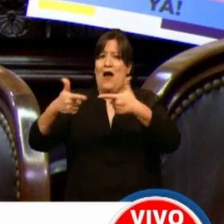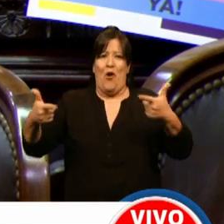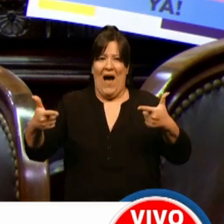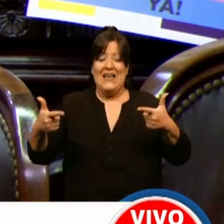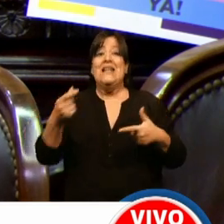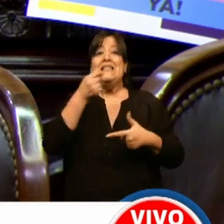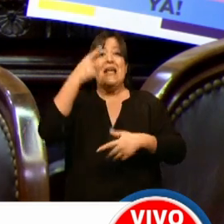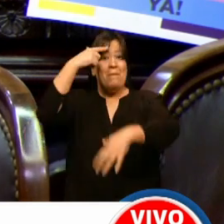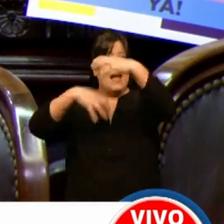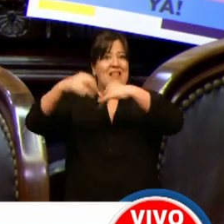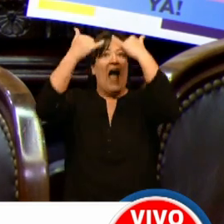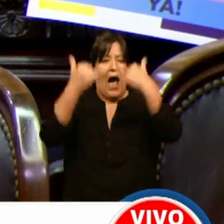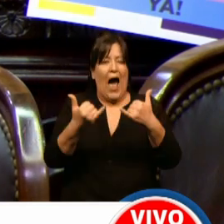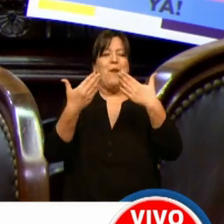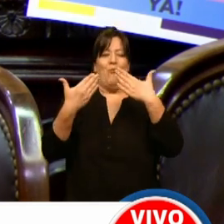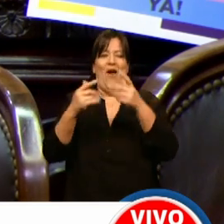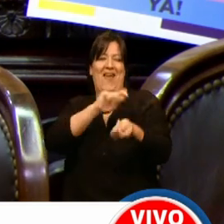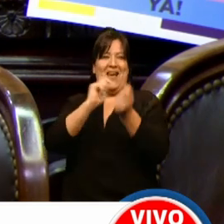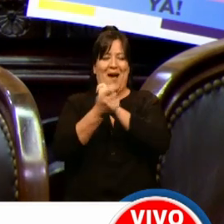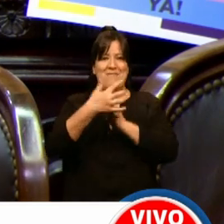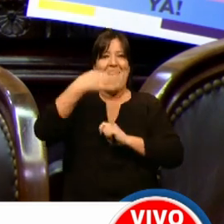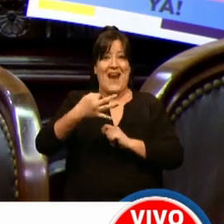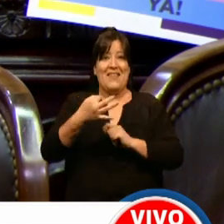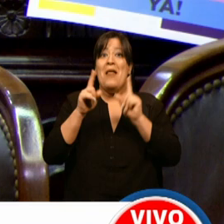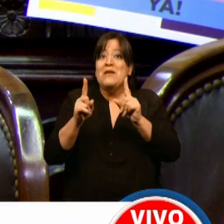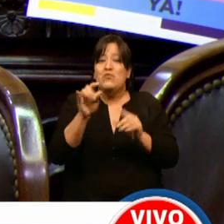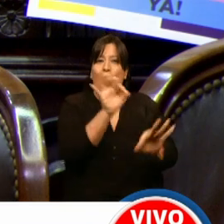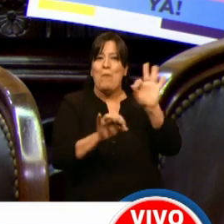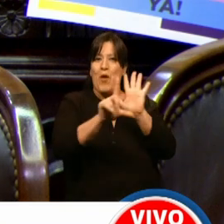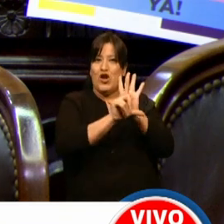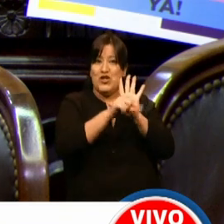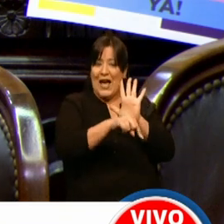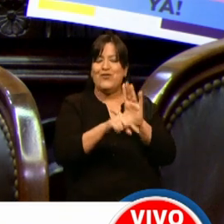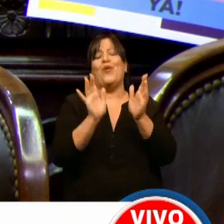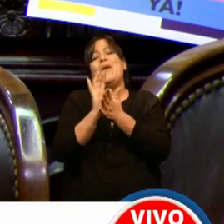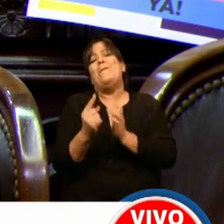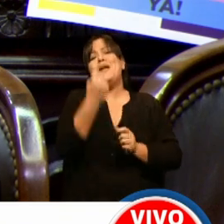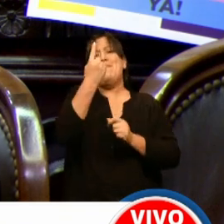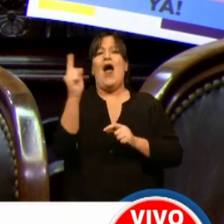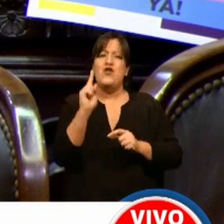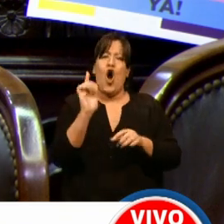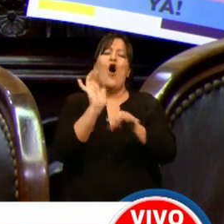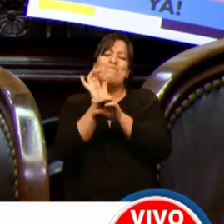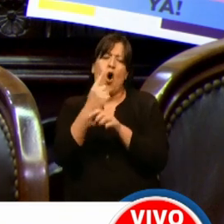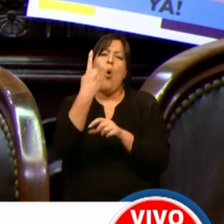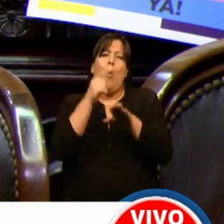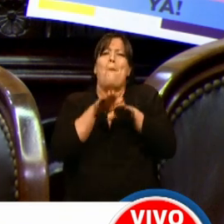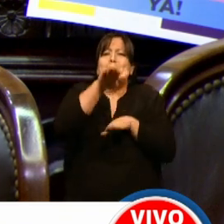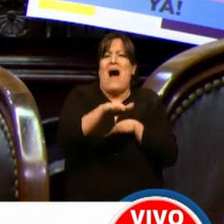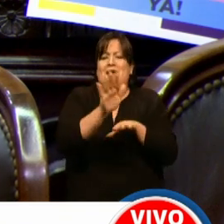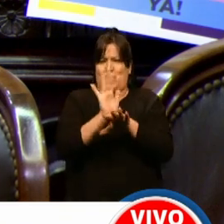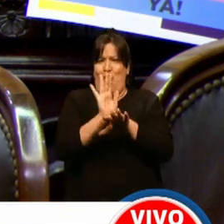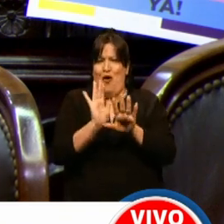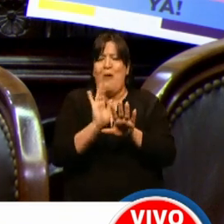creo que este proyecto se trata de eso que es el primer bueno el primero no es un paso más hacia ese